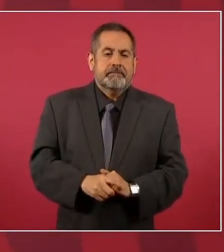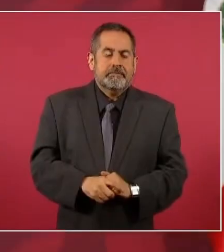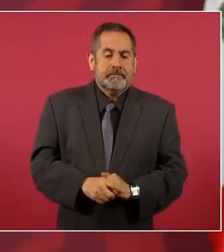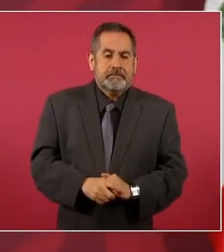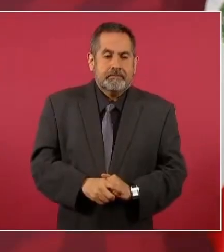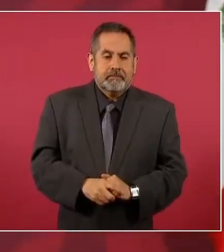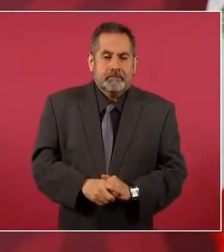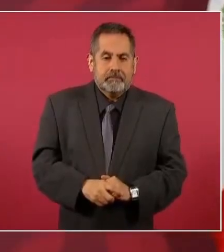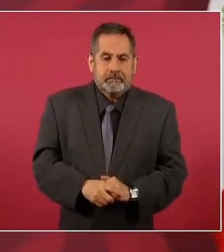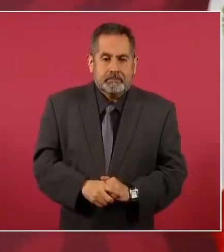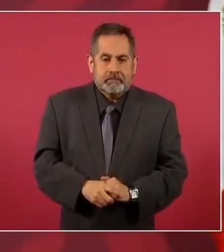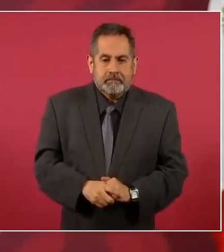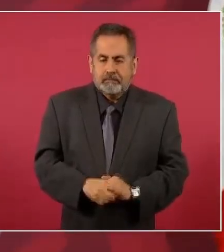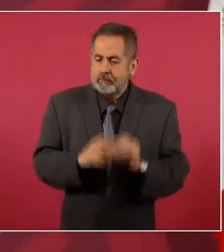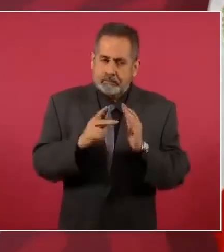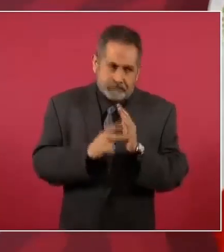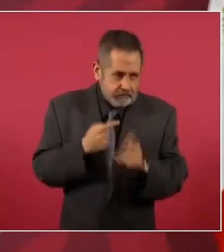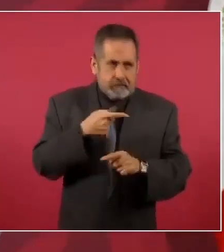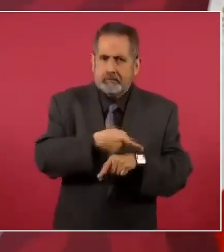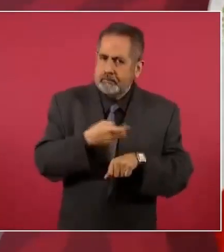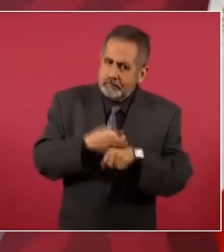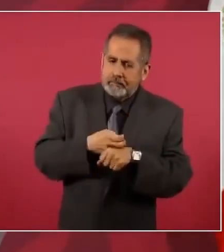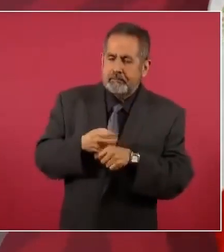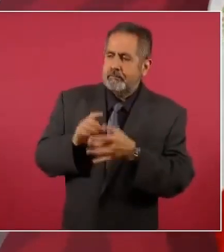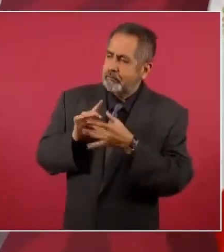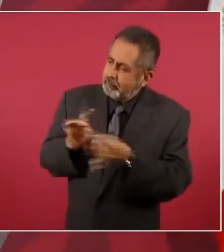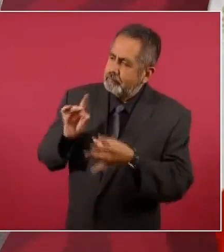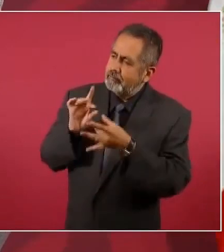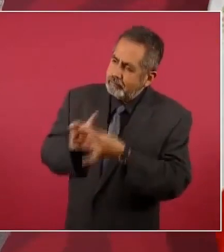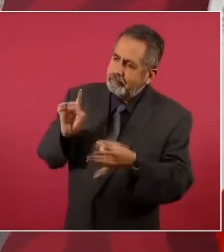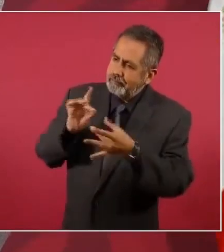Y volvía.